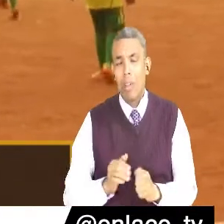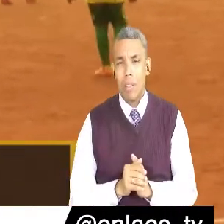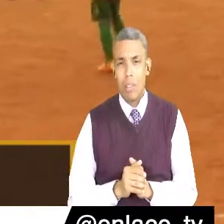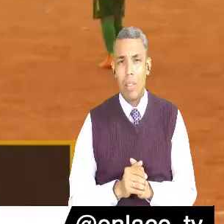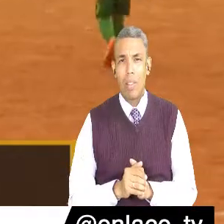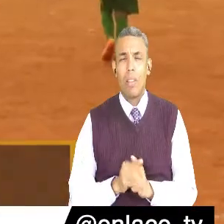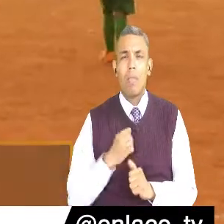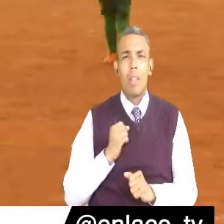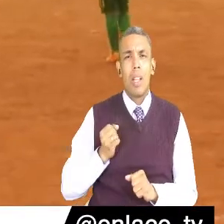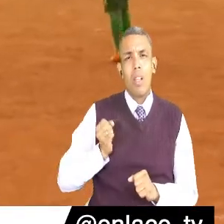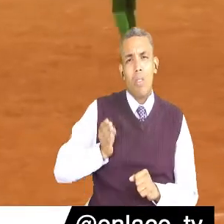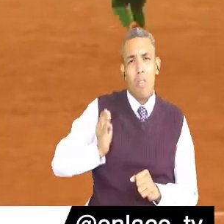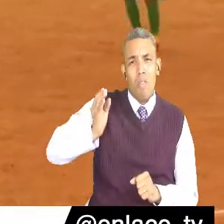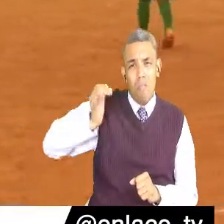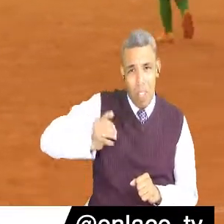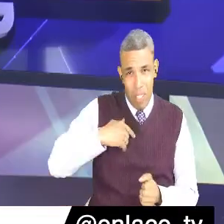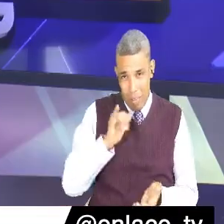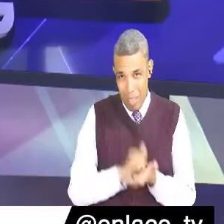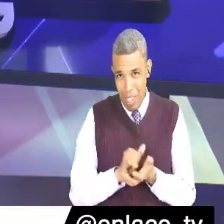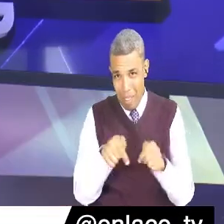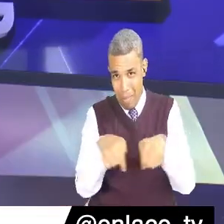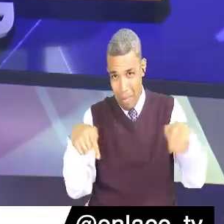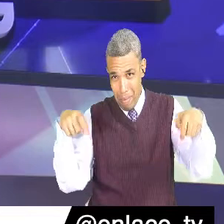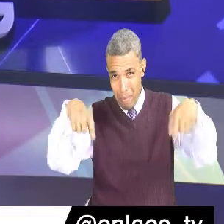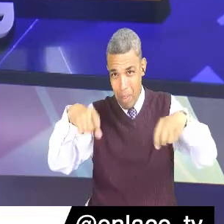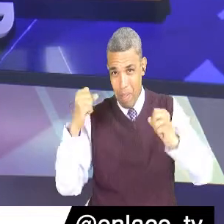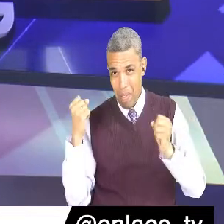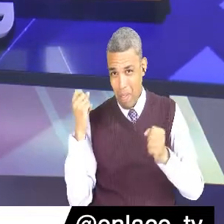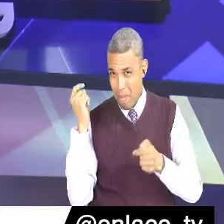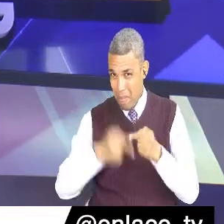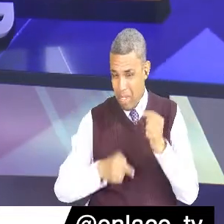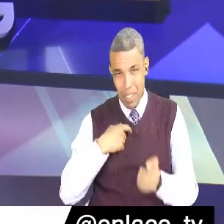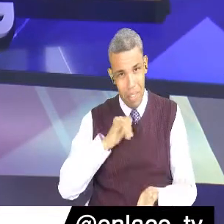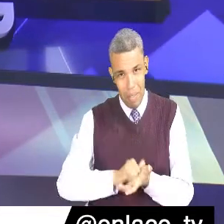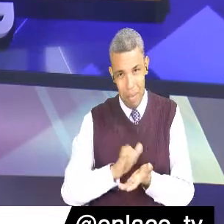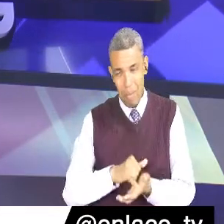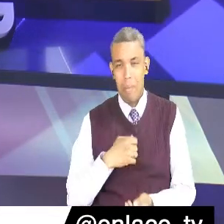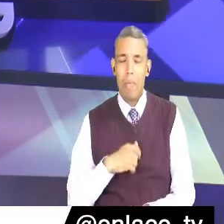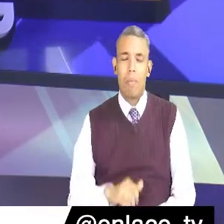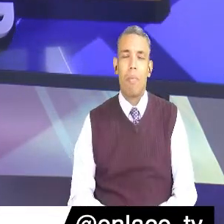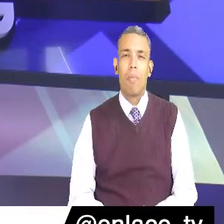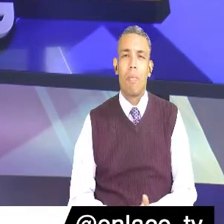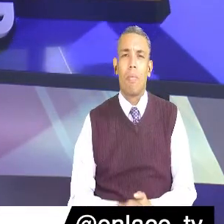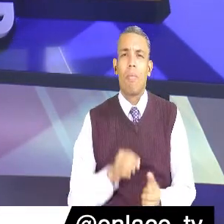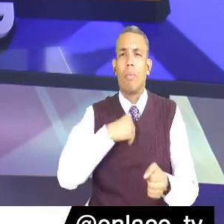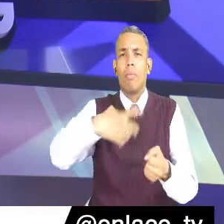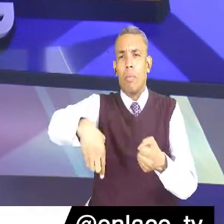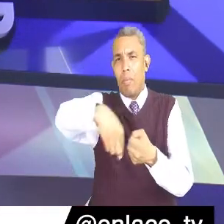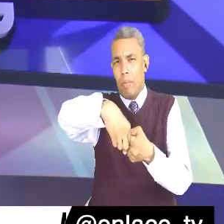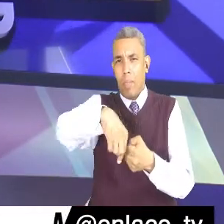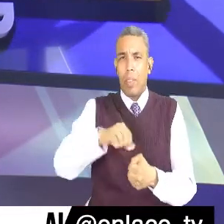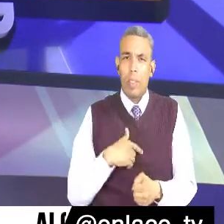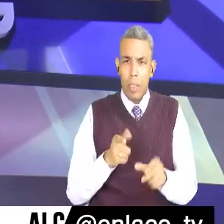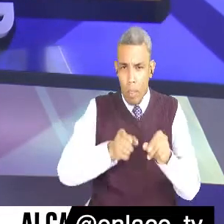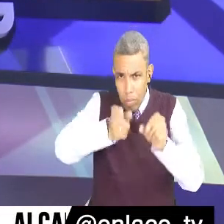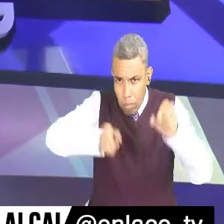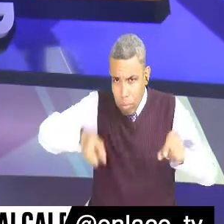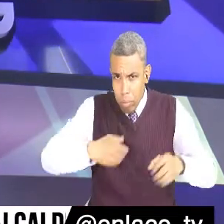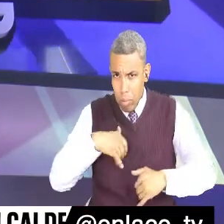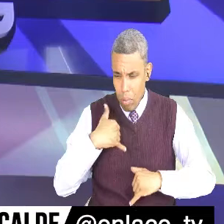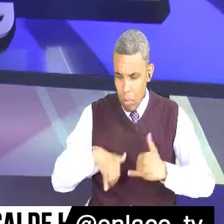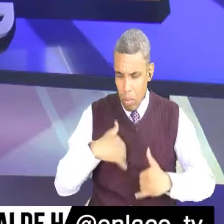deportivo escogido para estas finales. Y jugadores de la Alianza Petrolera entrenan en el estadio Daniel Villazapata con miras